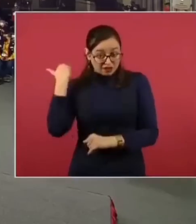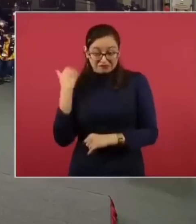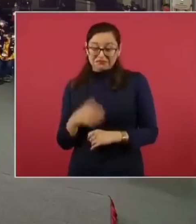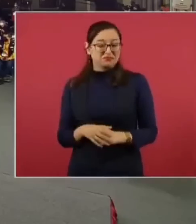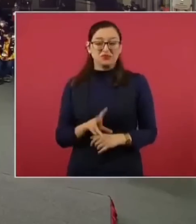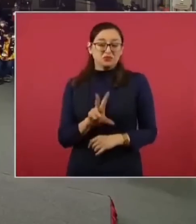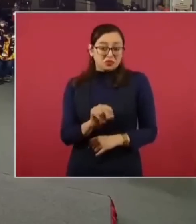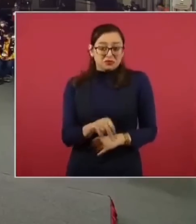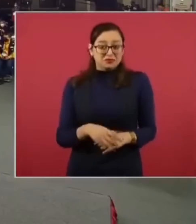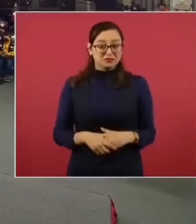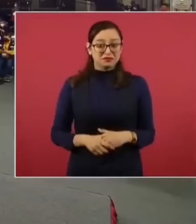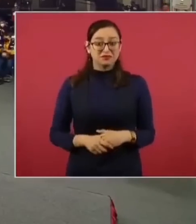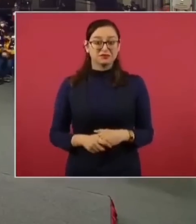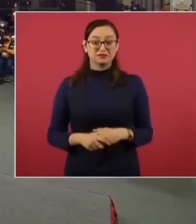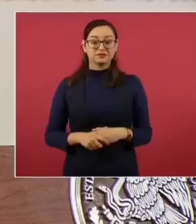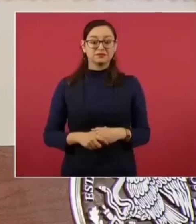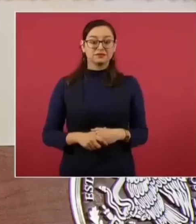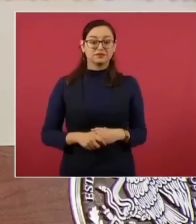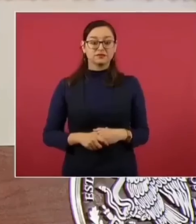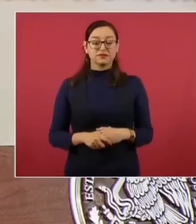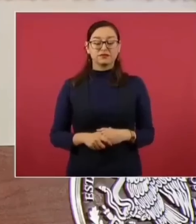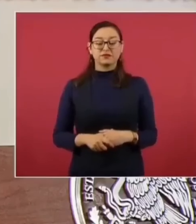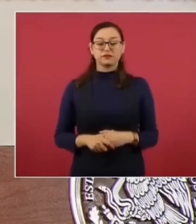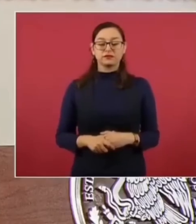Pues son